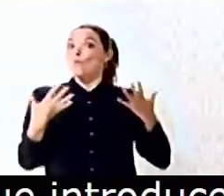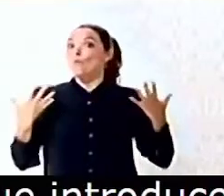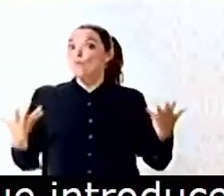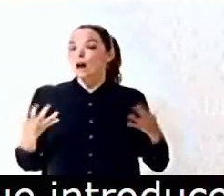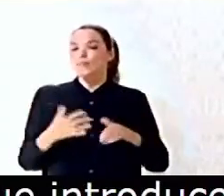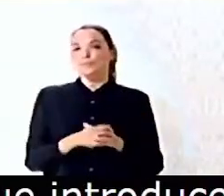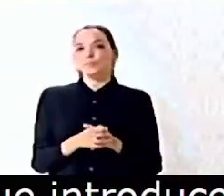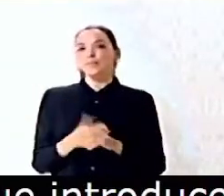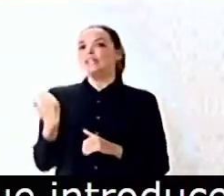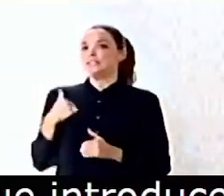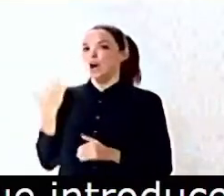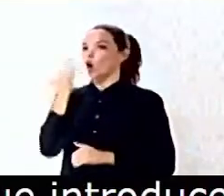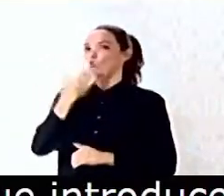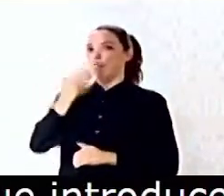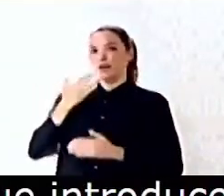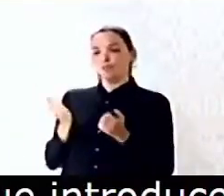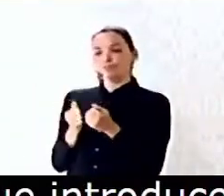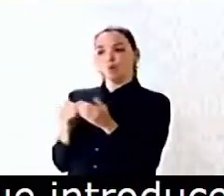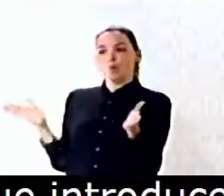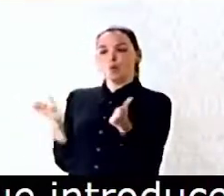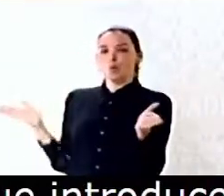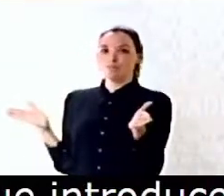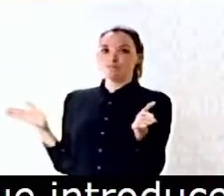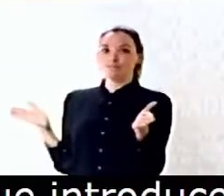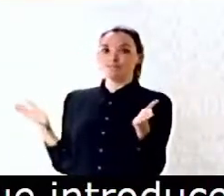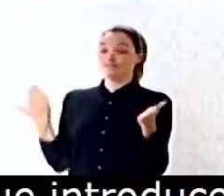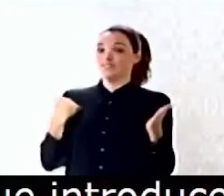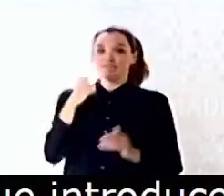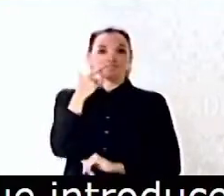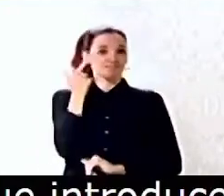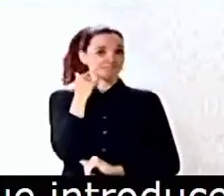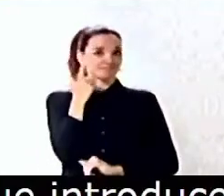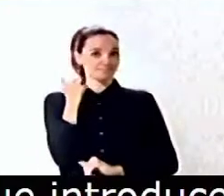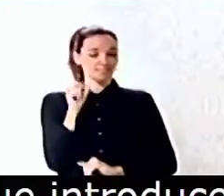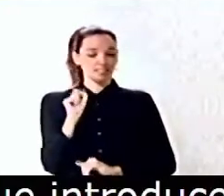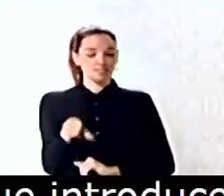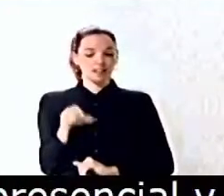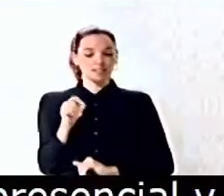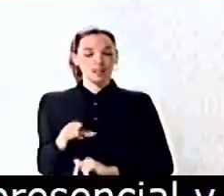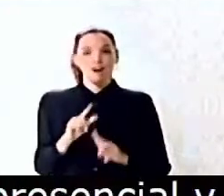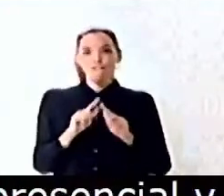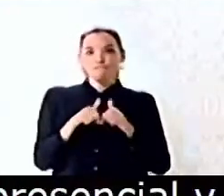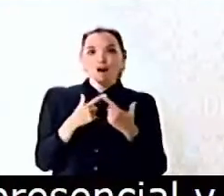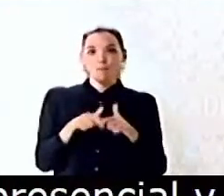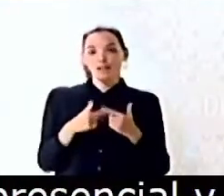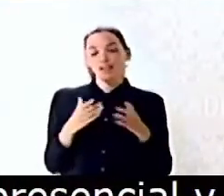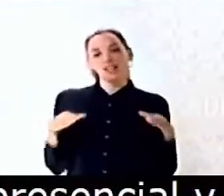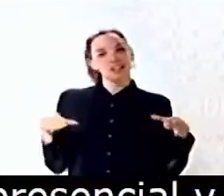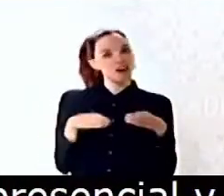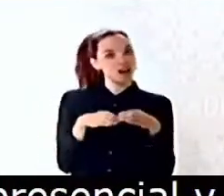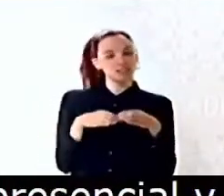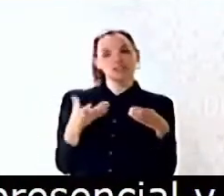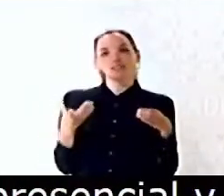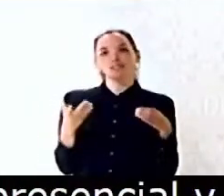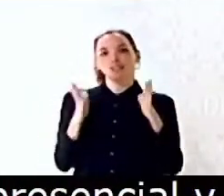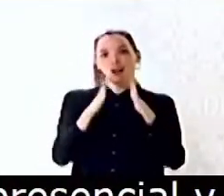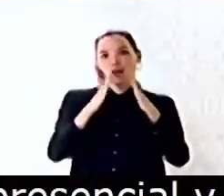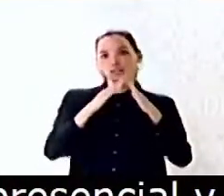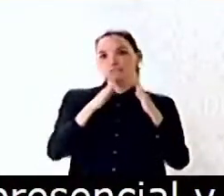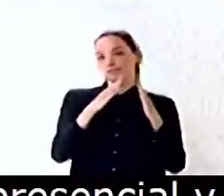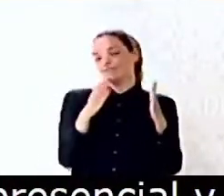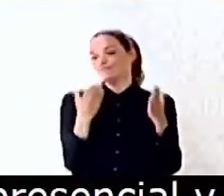educación presencial en nuestras vidas y eso hace que los entornos familiares, que los núcleos